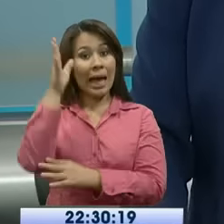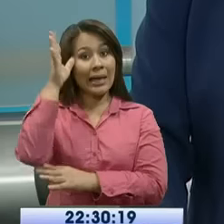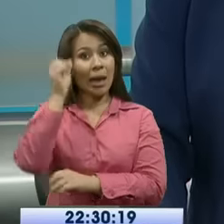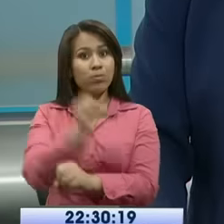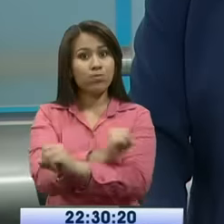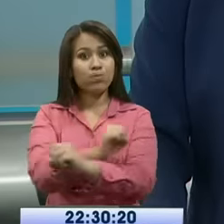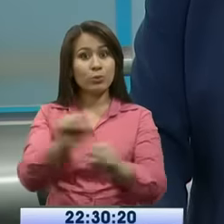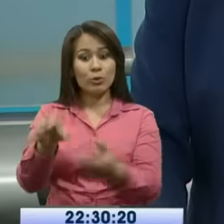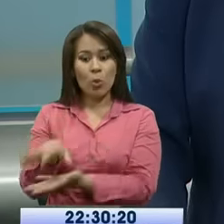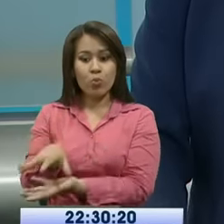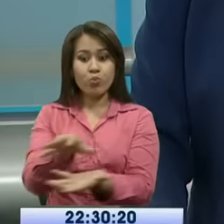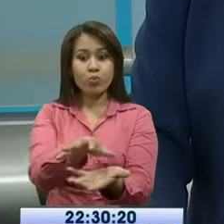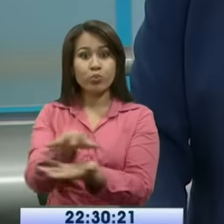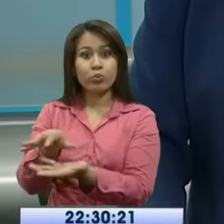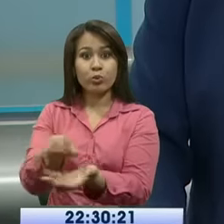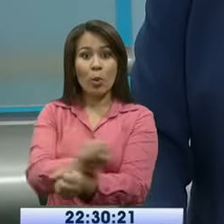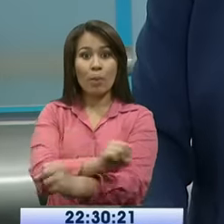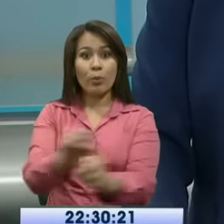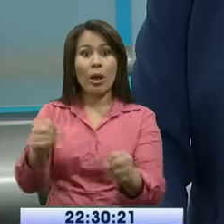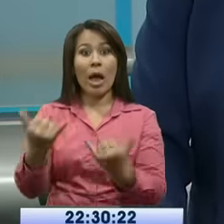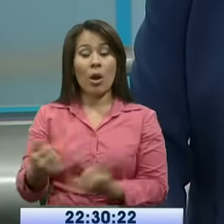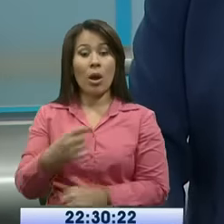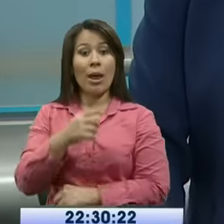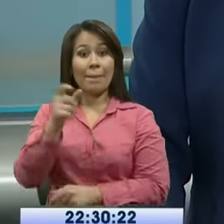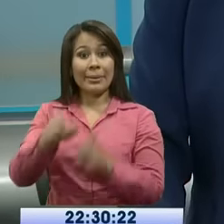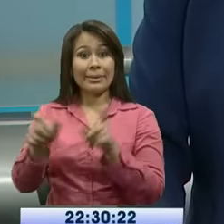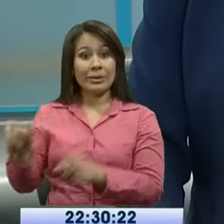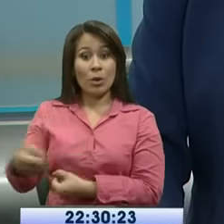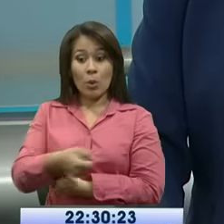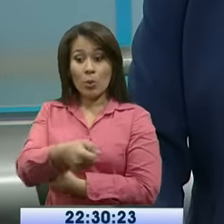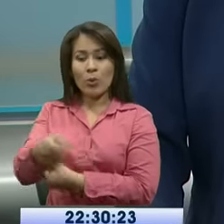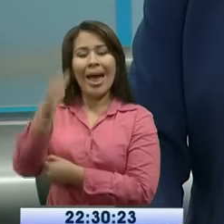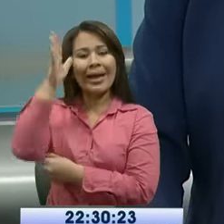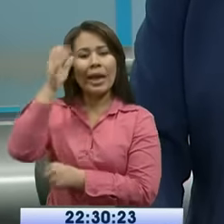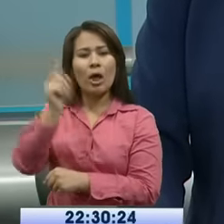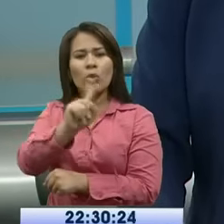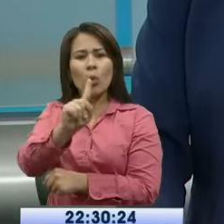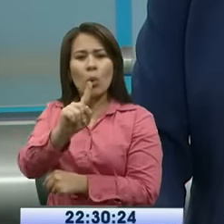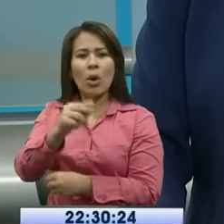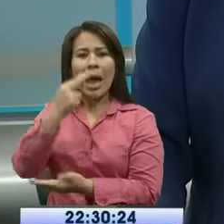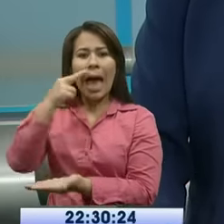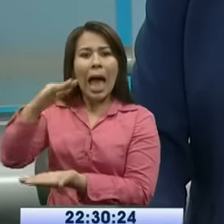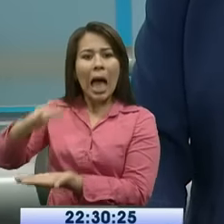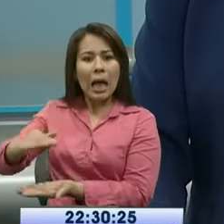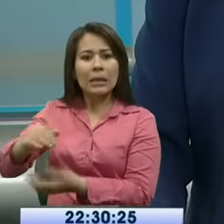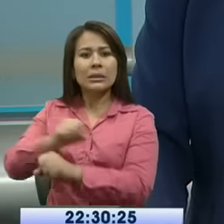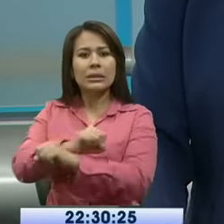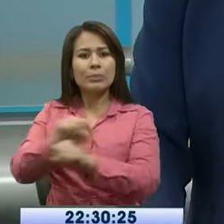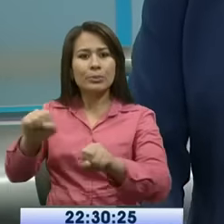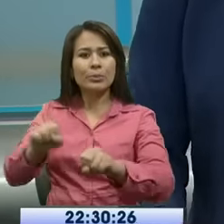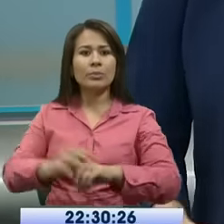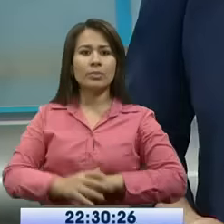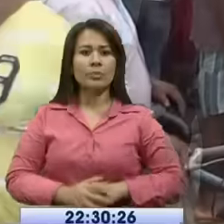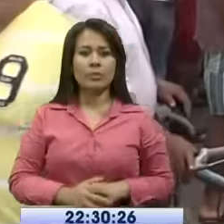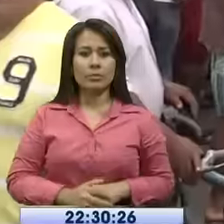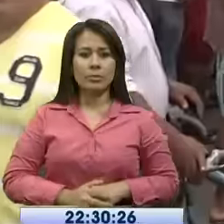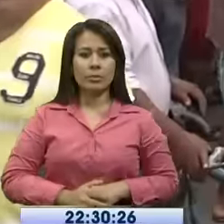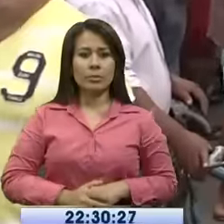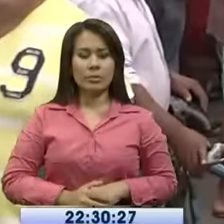atentado con bomba, mientras que peritos del cuerpo de bomberos hablan de una posible fuga de gas. Veamos.